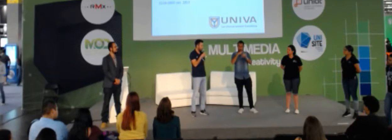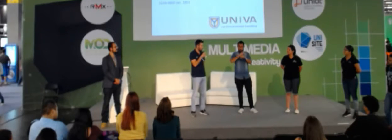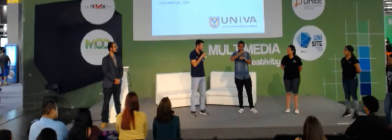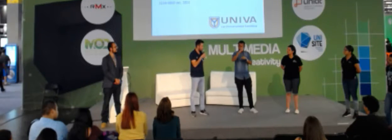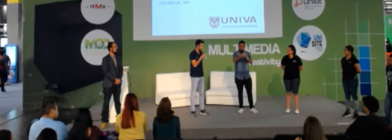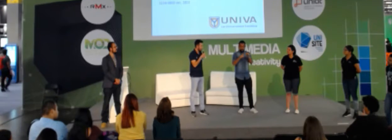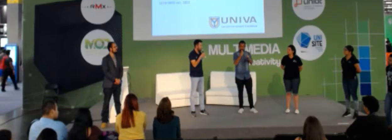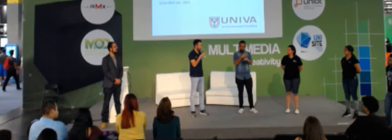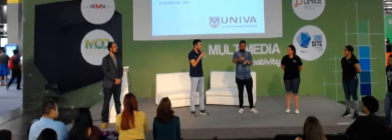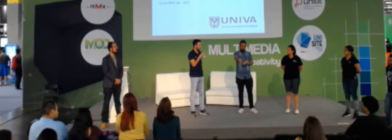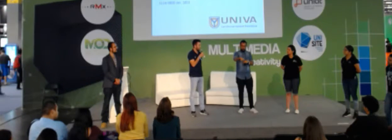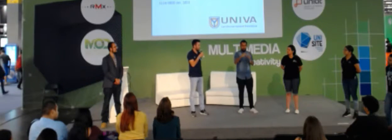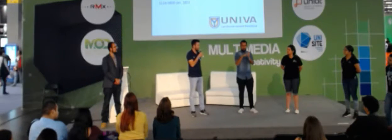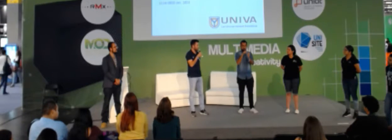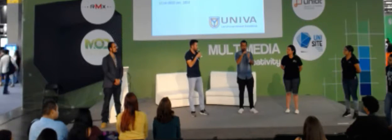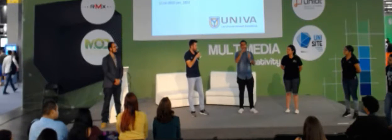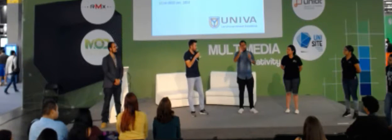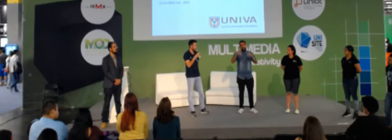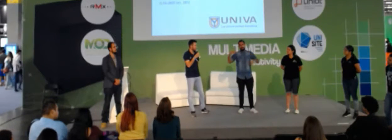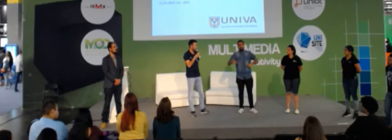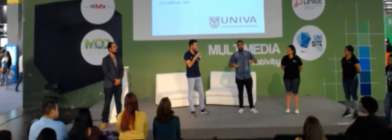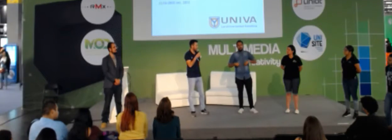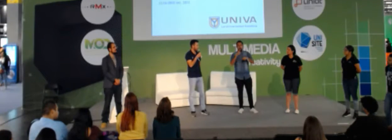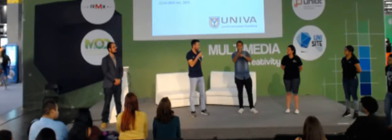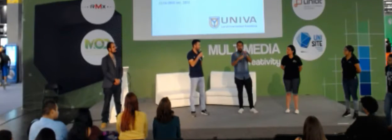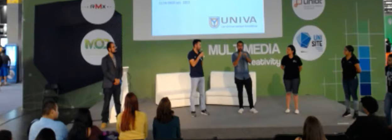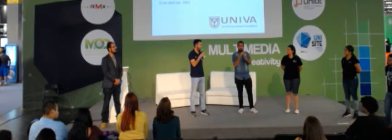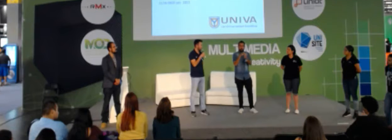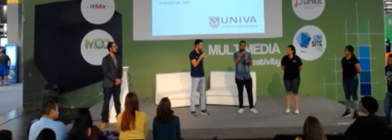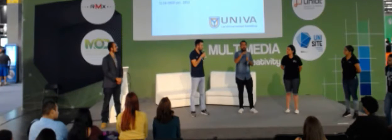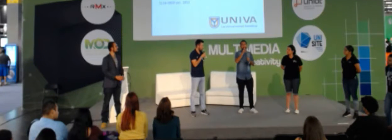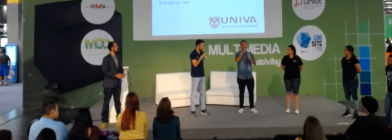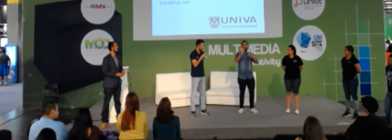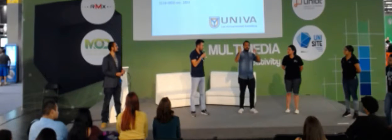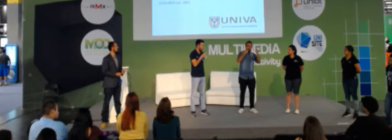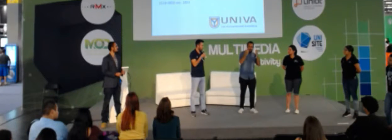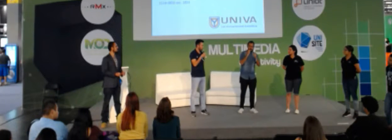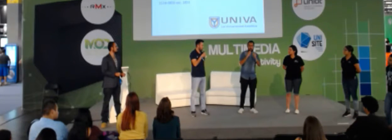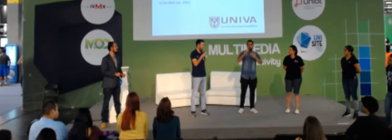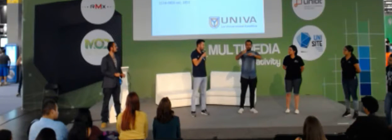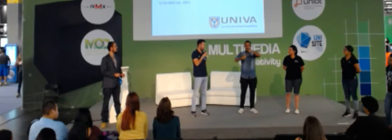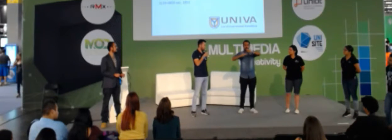son propuestas que siempre trabajamos para una mejor inclusión.